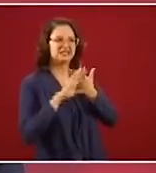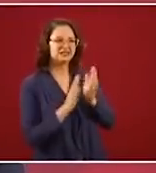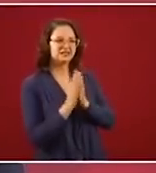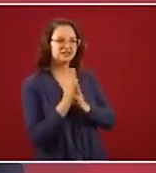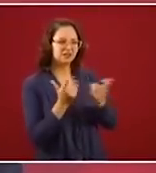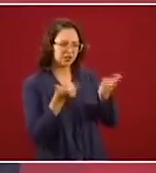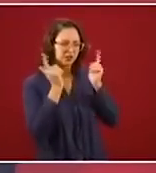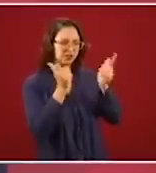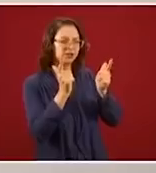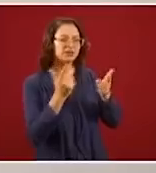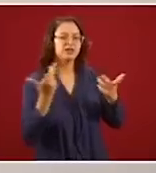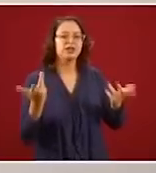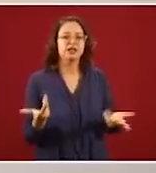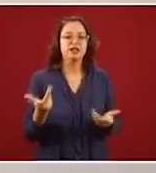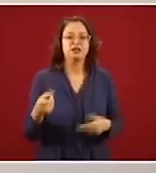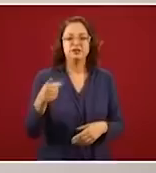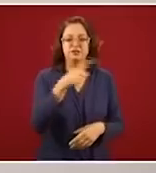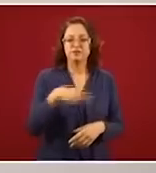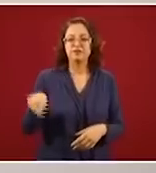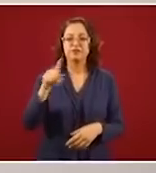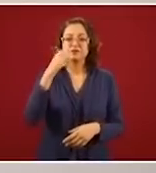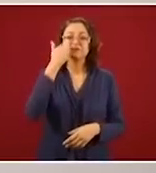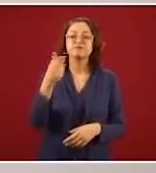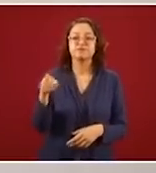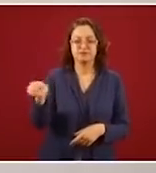los conservas.